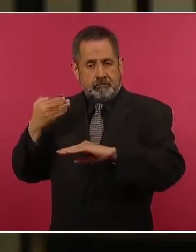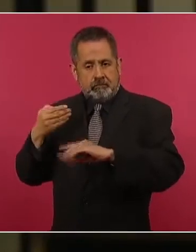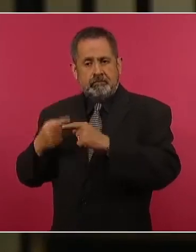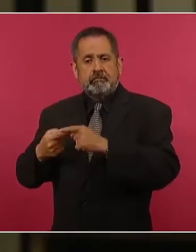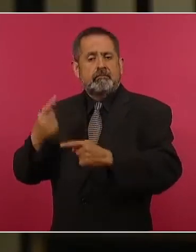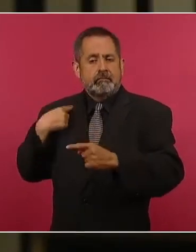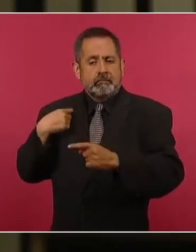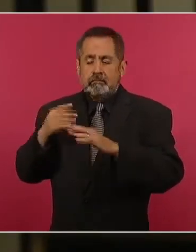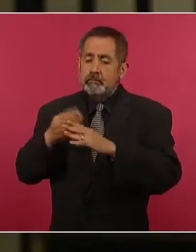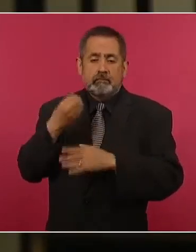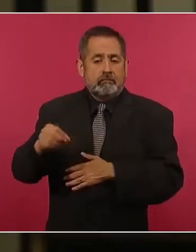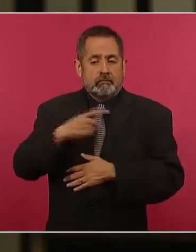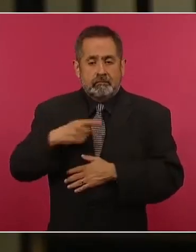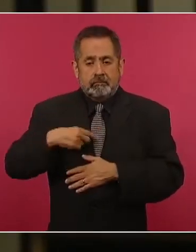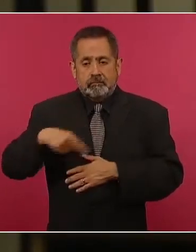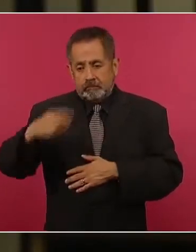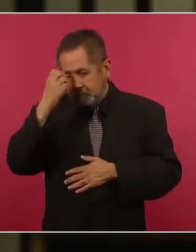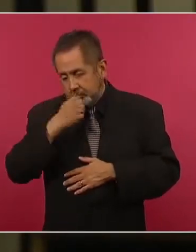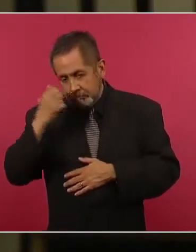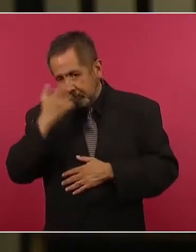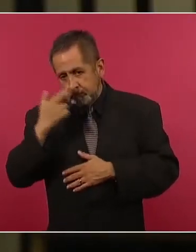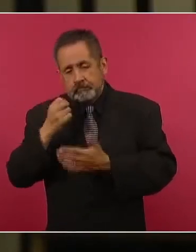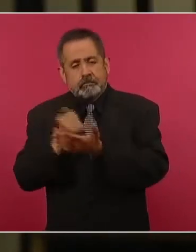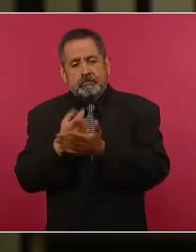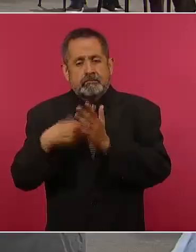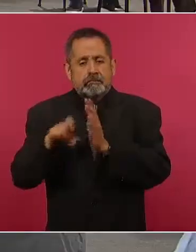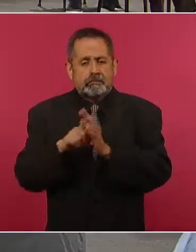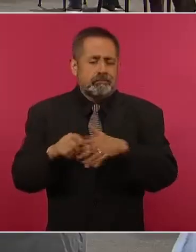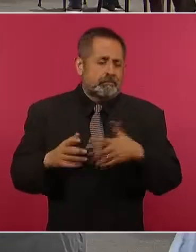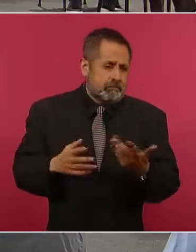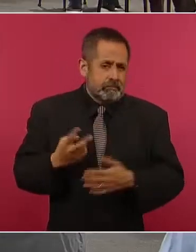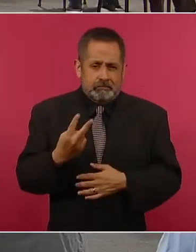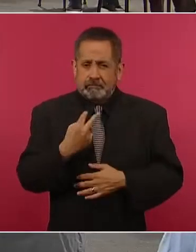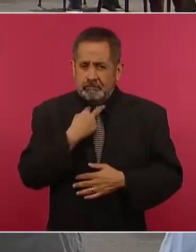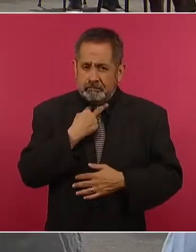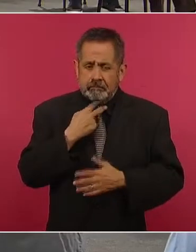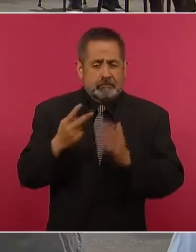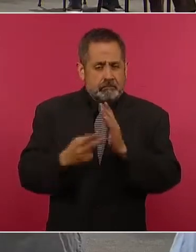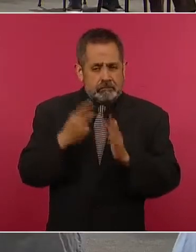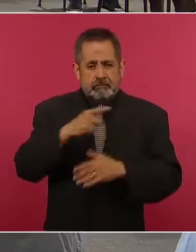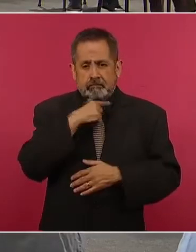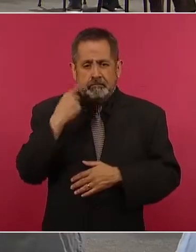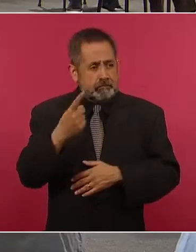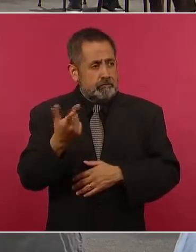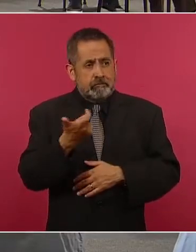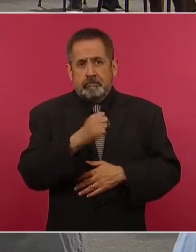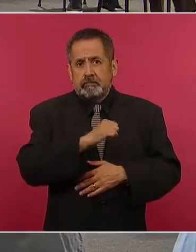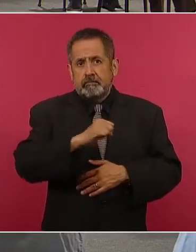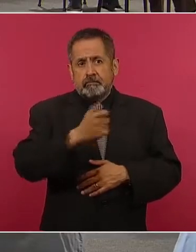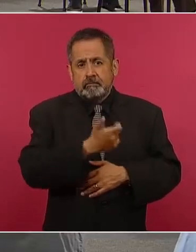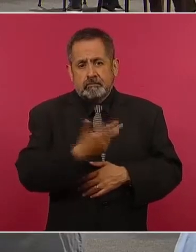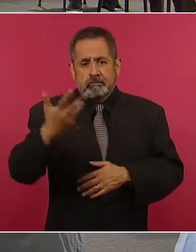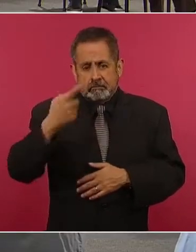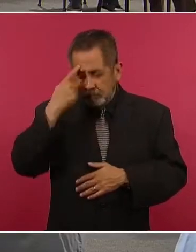esta verificación. Entonces, mi pregunta es, ¿no nos afectará hasta en la inflación